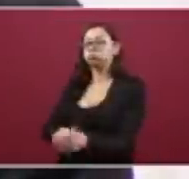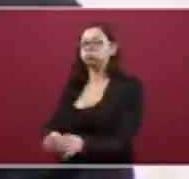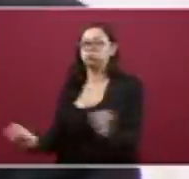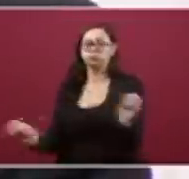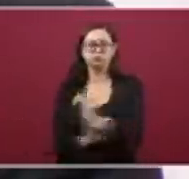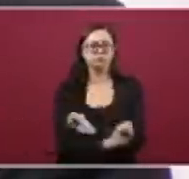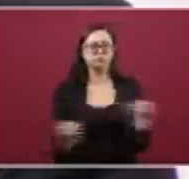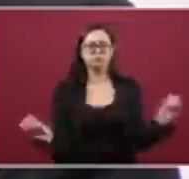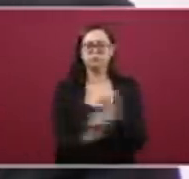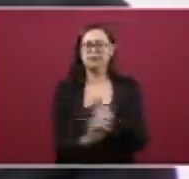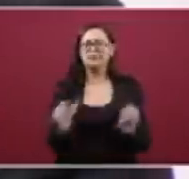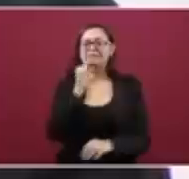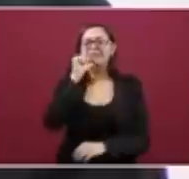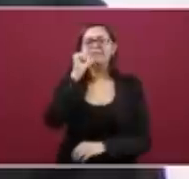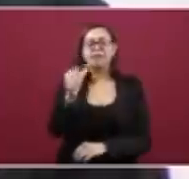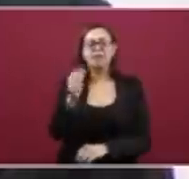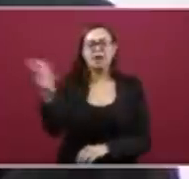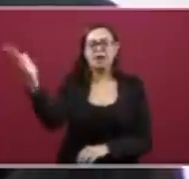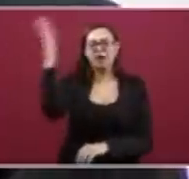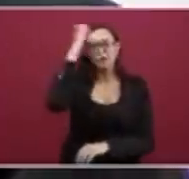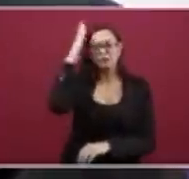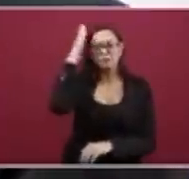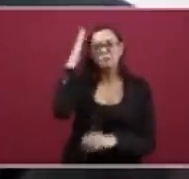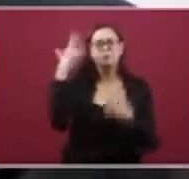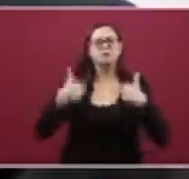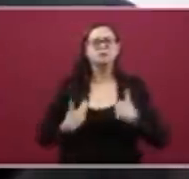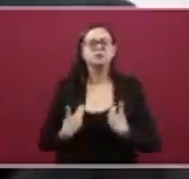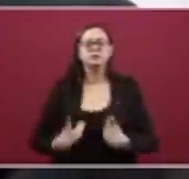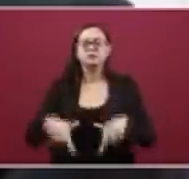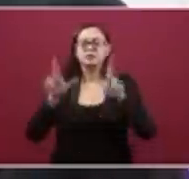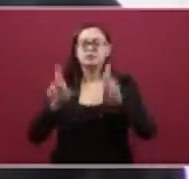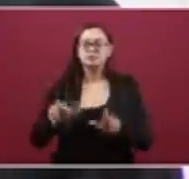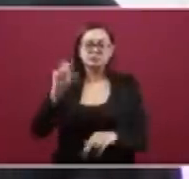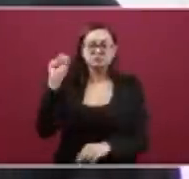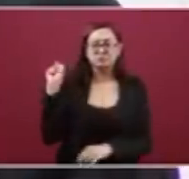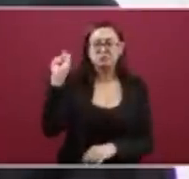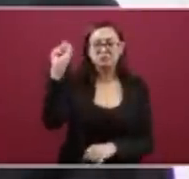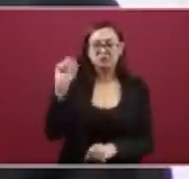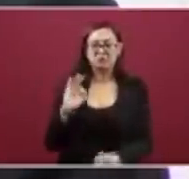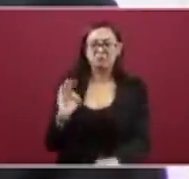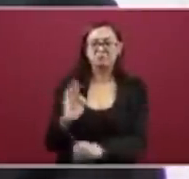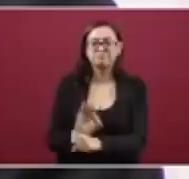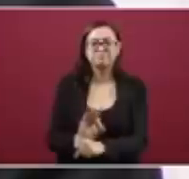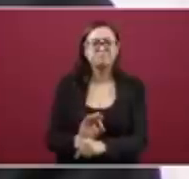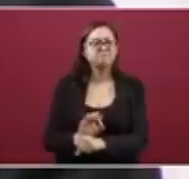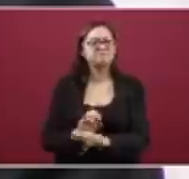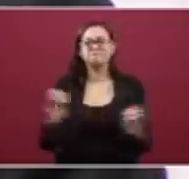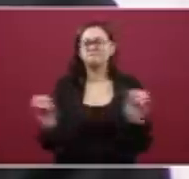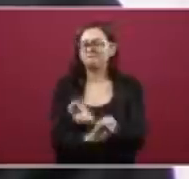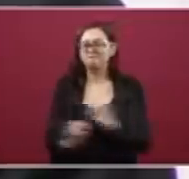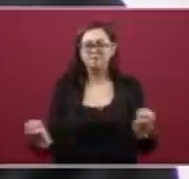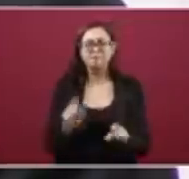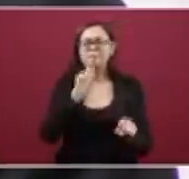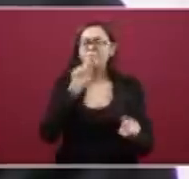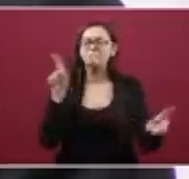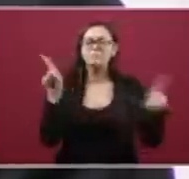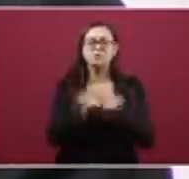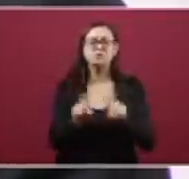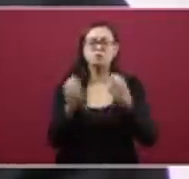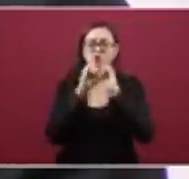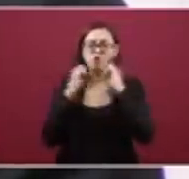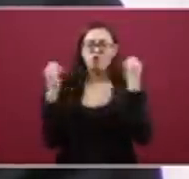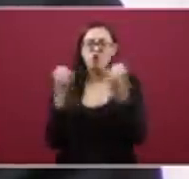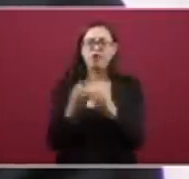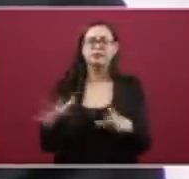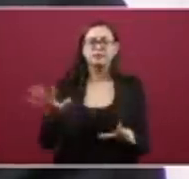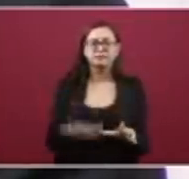a dirigentes o representantes de sindicatos organizaciones sociales o